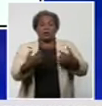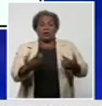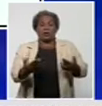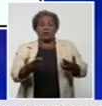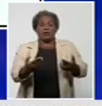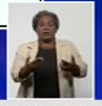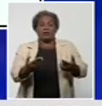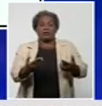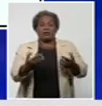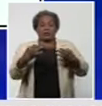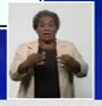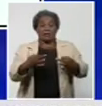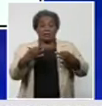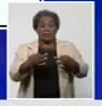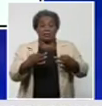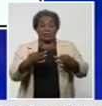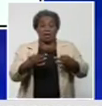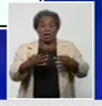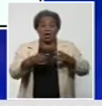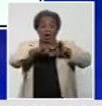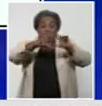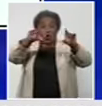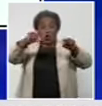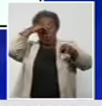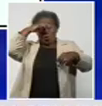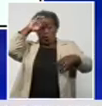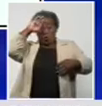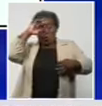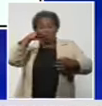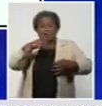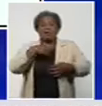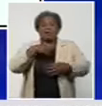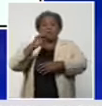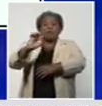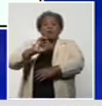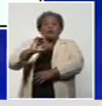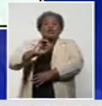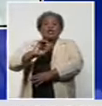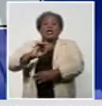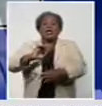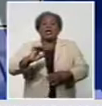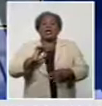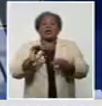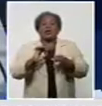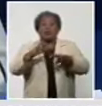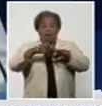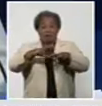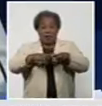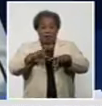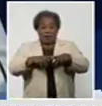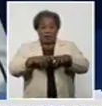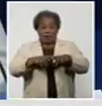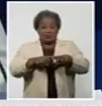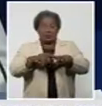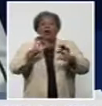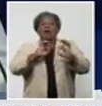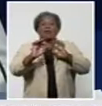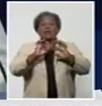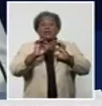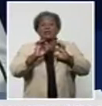realmente en toda Cuba tenemos que protegernos. En toda La Habana hay que protegernos,